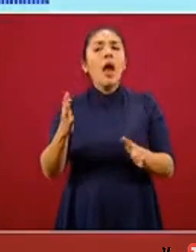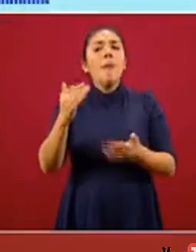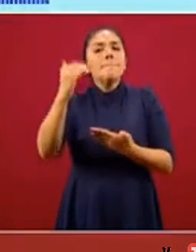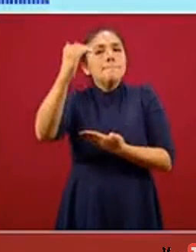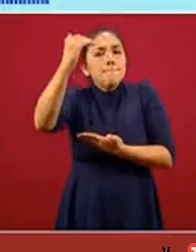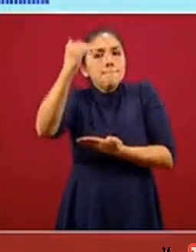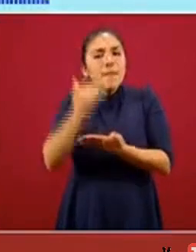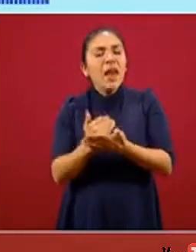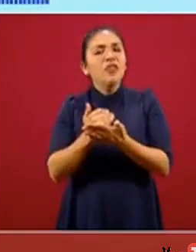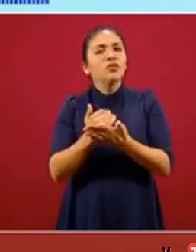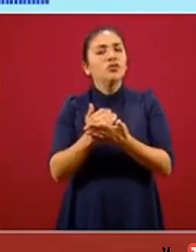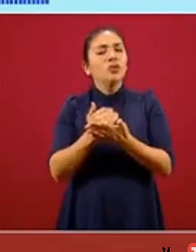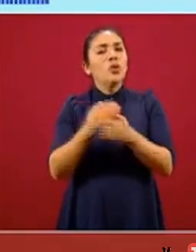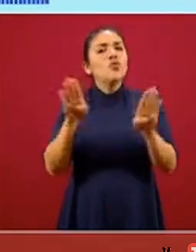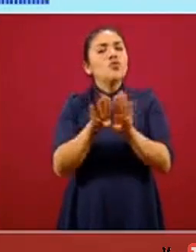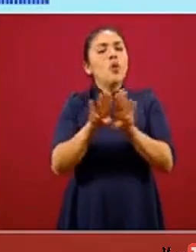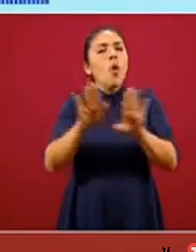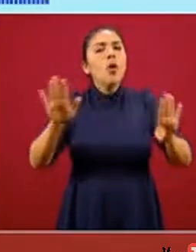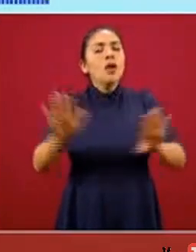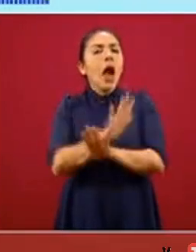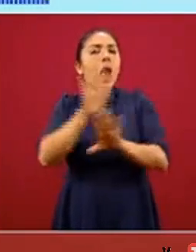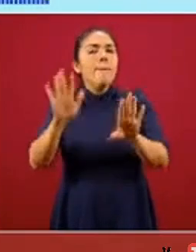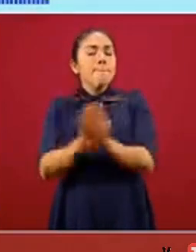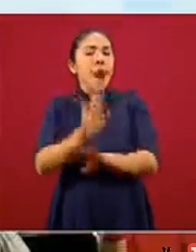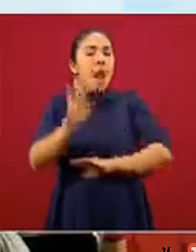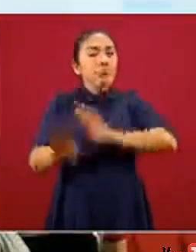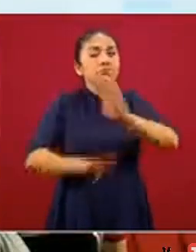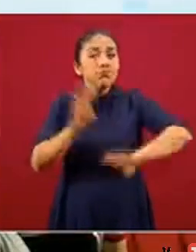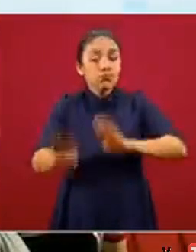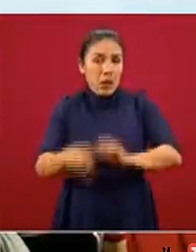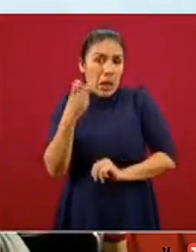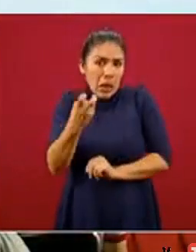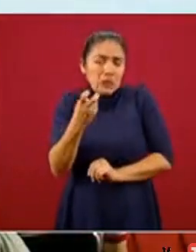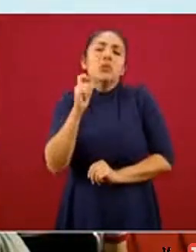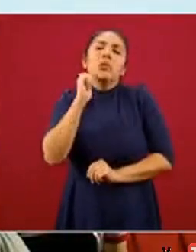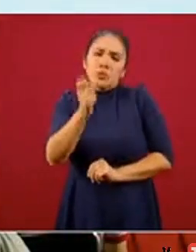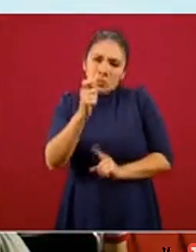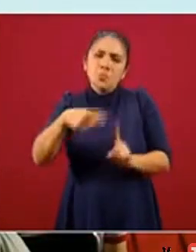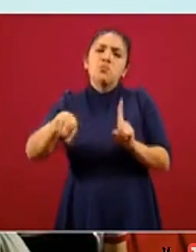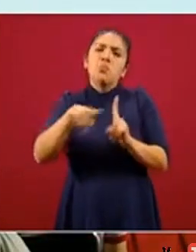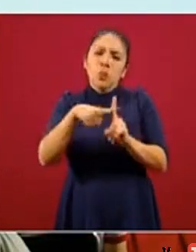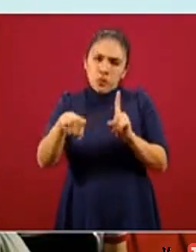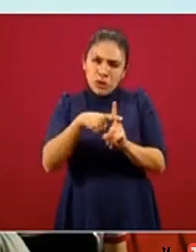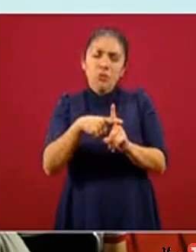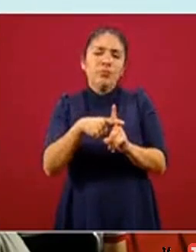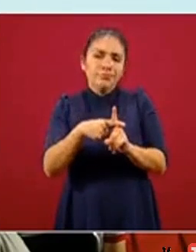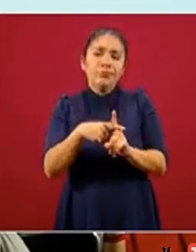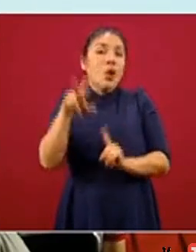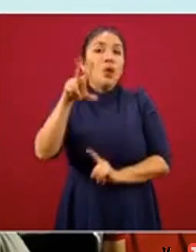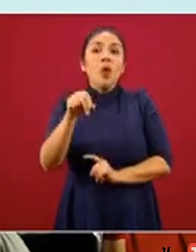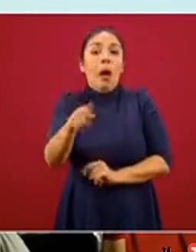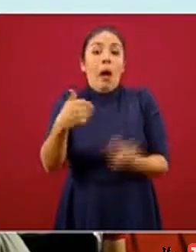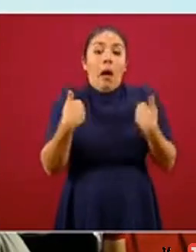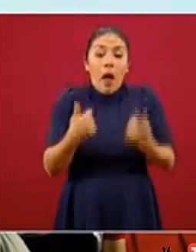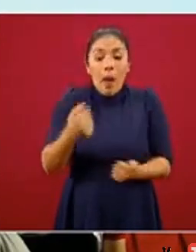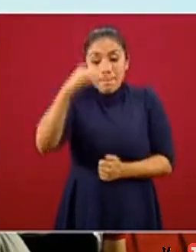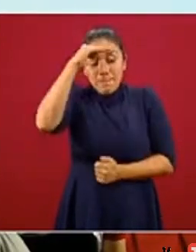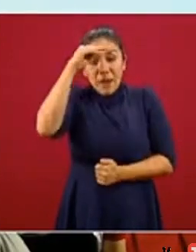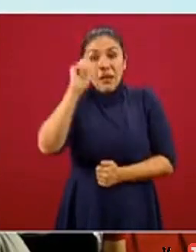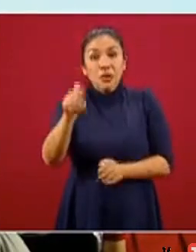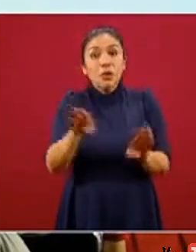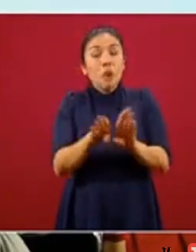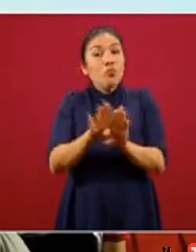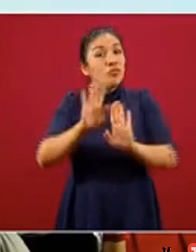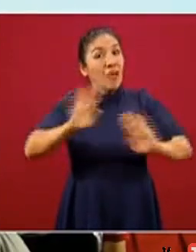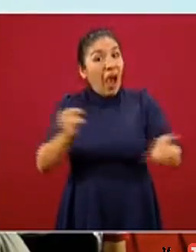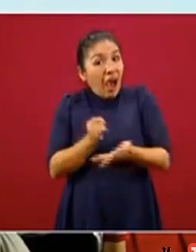disminución en la velocidad de cambio de las defunciones. Este es un aspecto positivo. Definitivamente no debe interpretarse como un signo